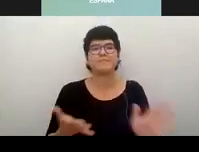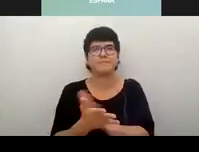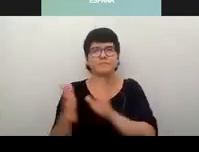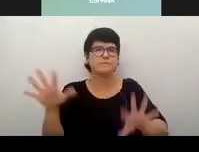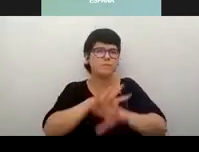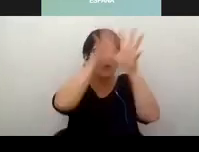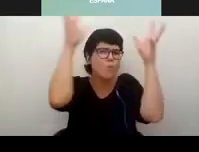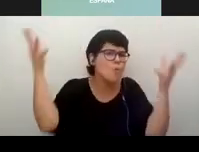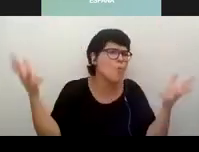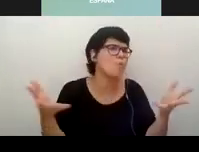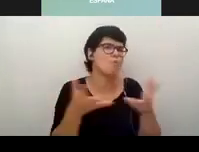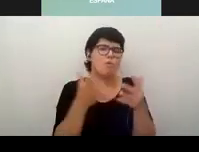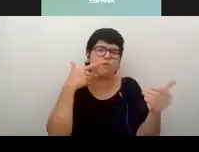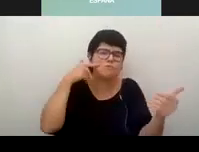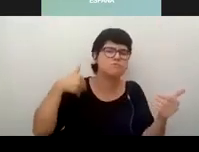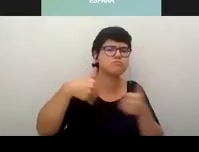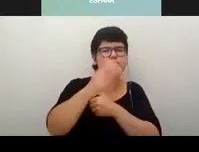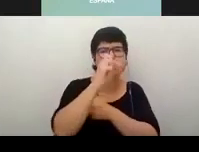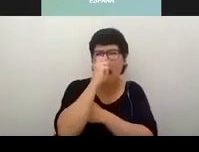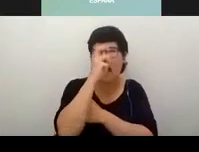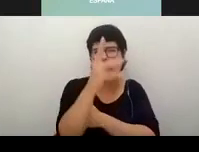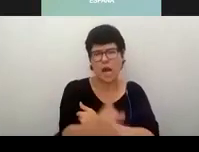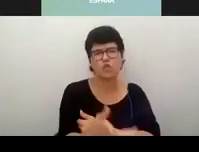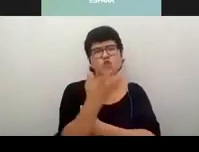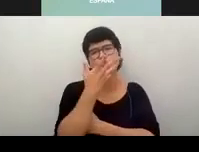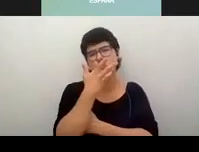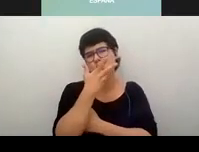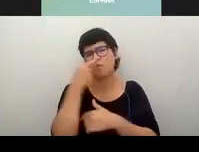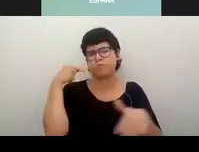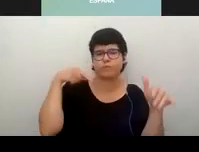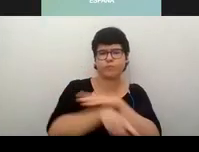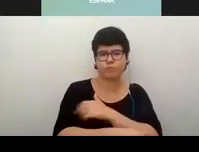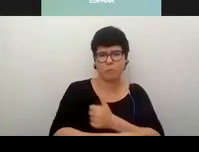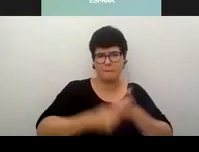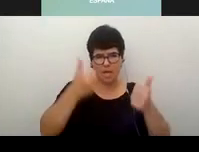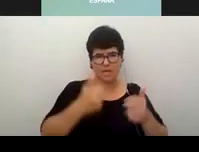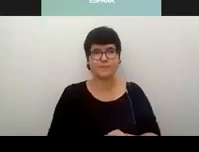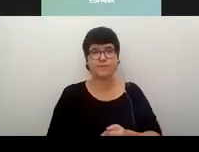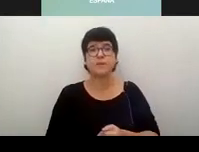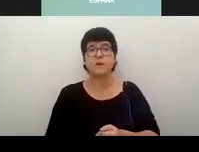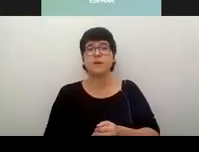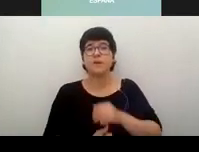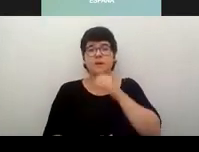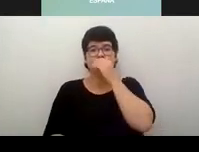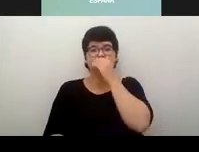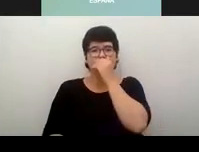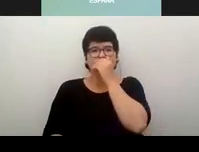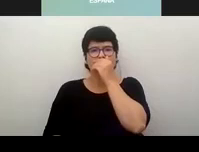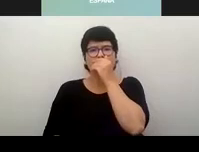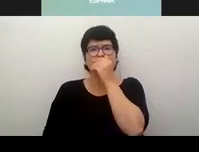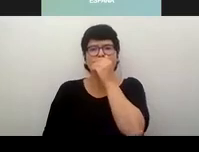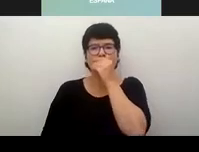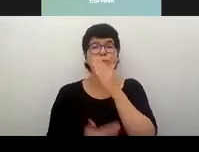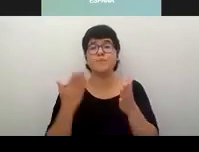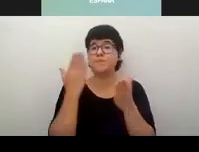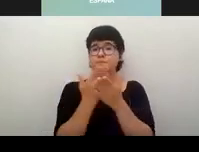años conoceremos mucho más de lo que sabemos hasta ahora. Pero como os decía, en este estudio lo que se hizo, se realizó en ratones